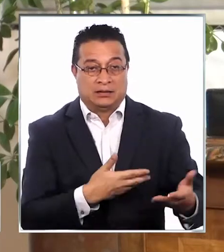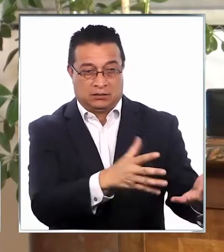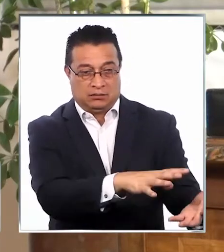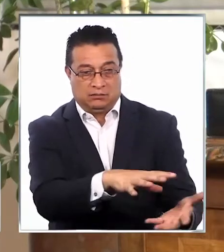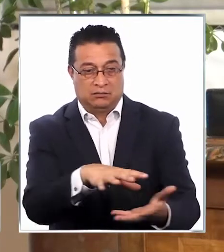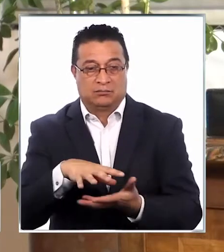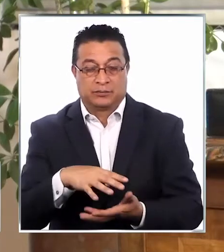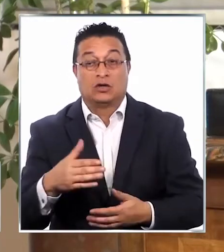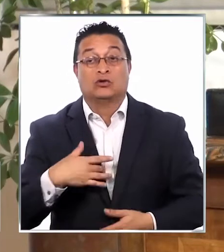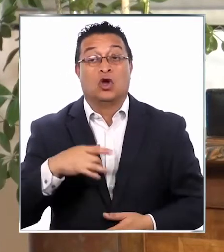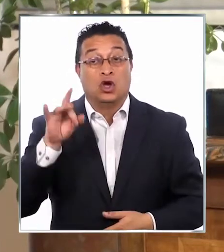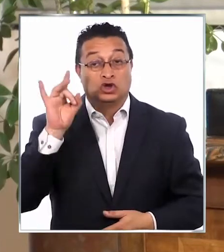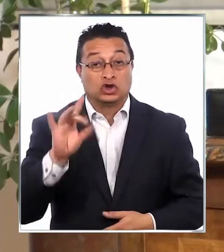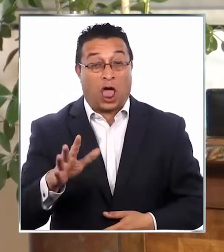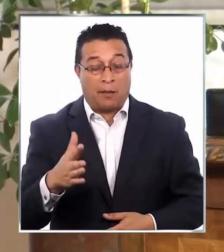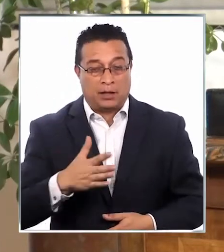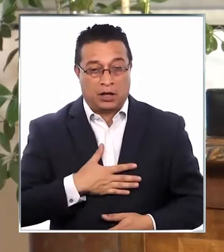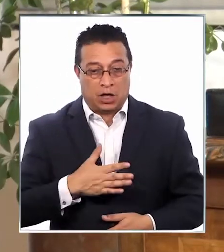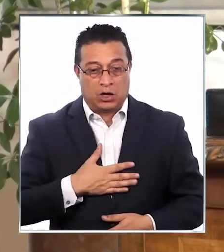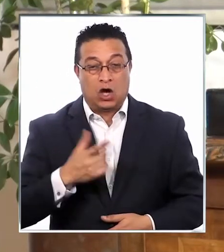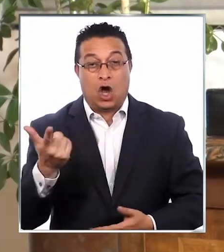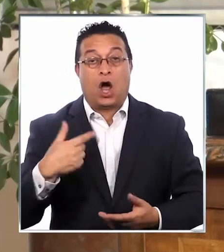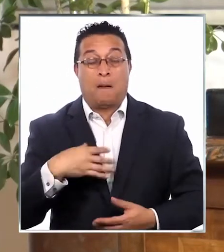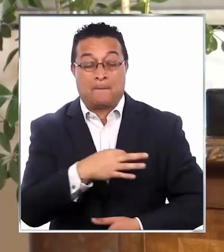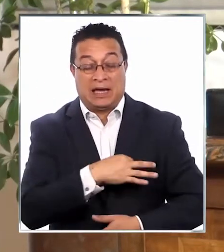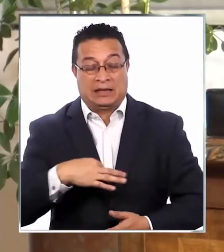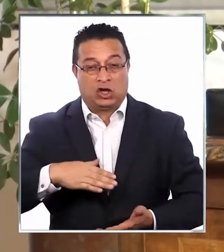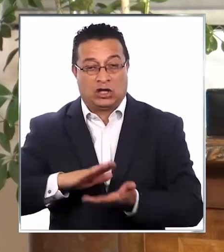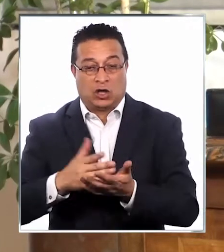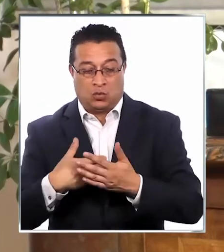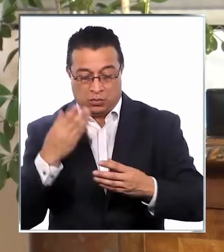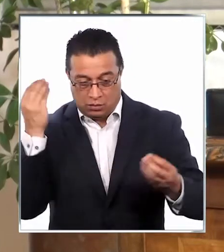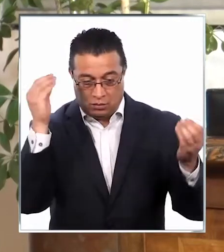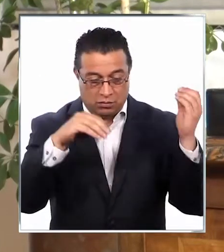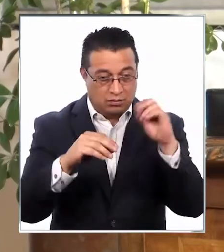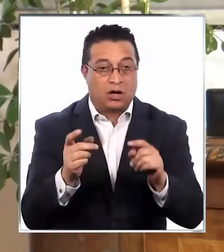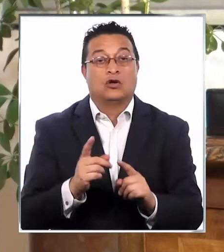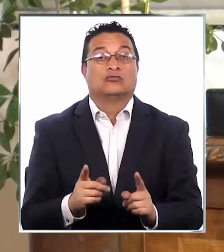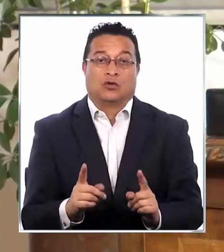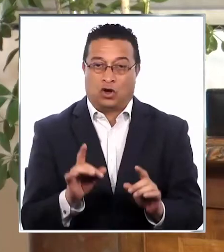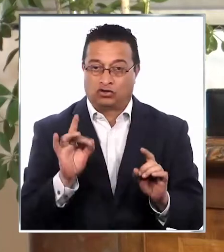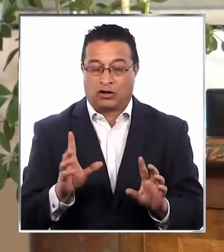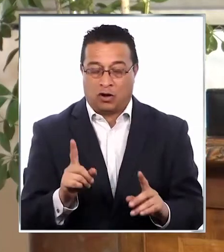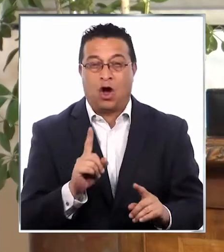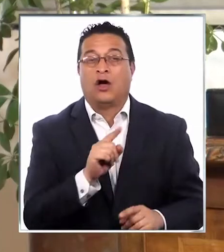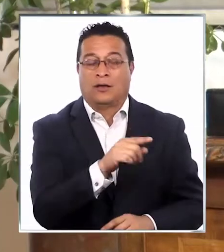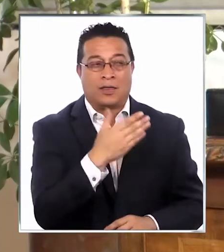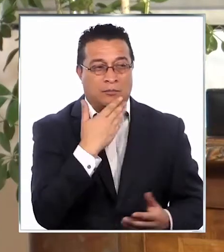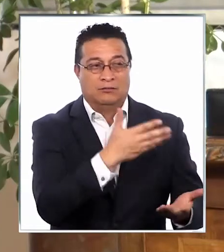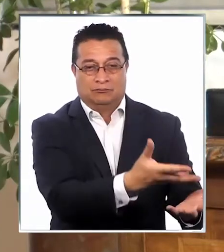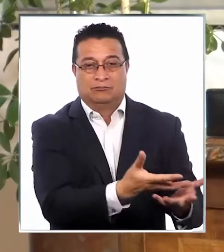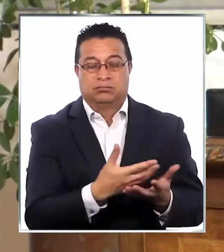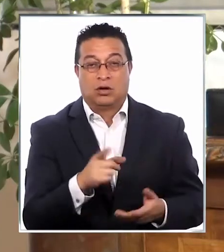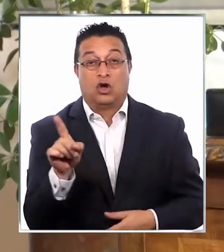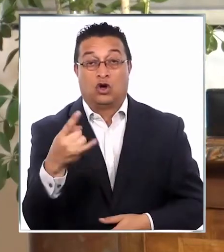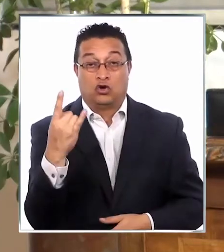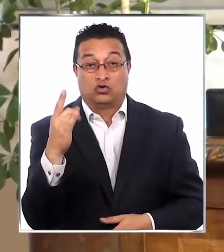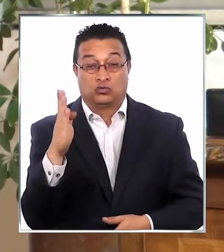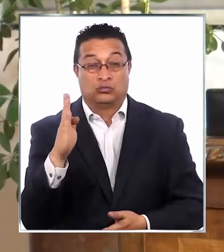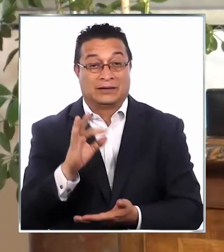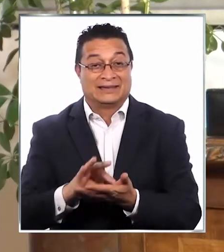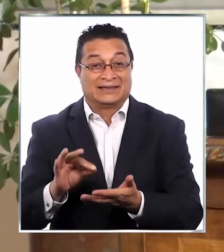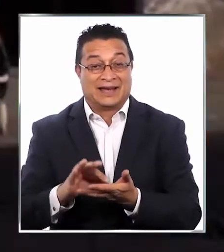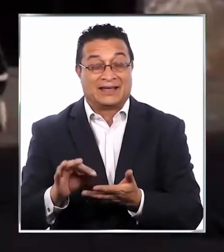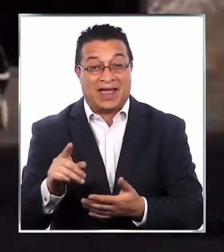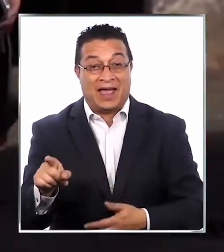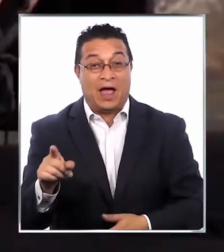es un plan que solo lo haya fabricado el Ministerio de Salud. Dentro del Ministerio de Salud, la subsecretaria de Salud